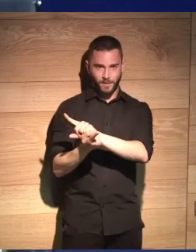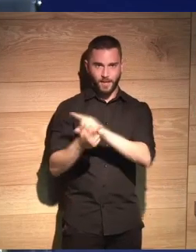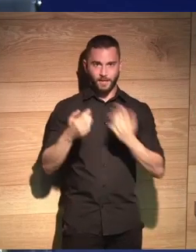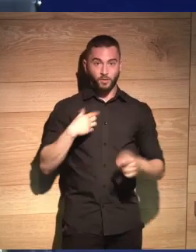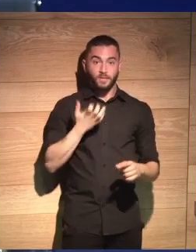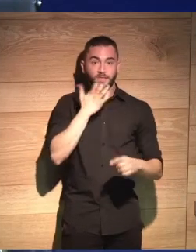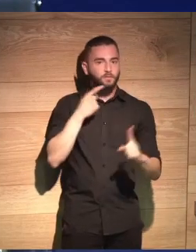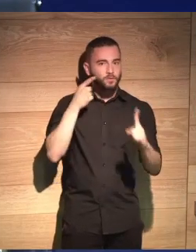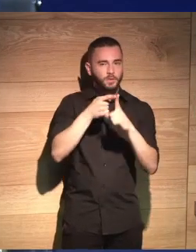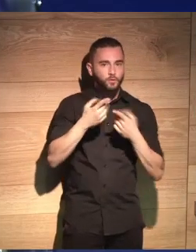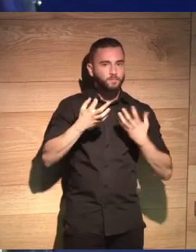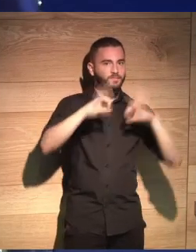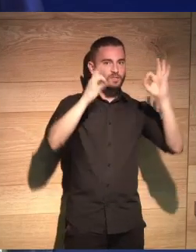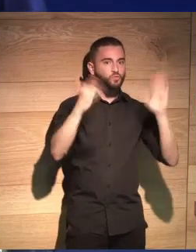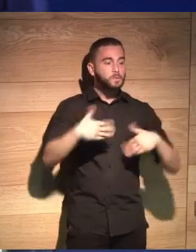decir,